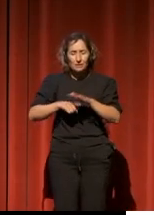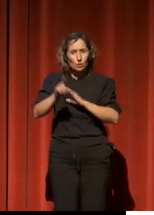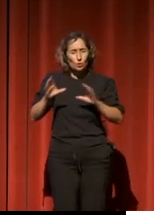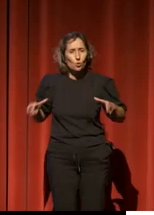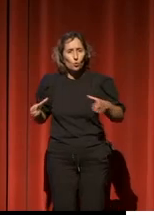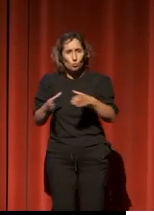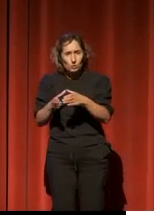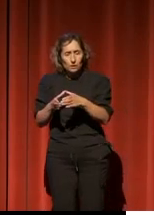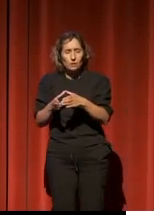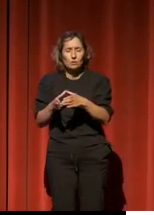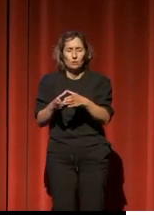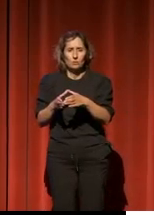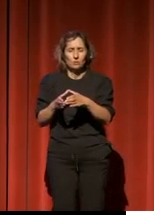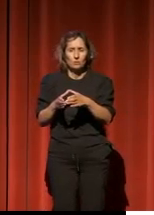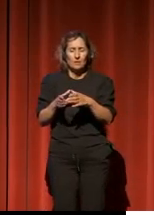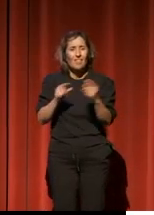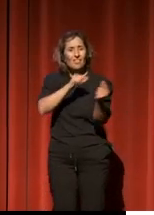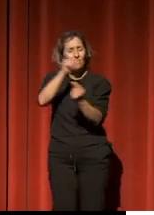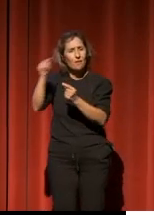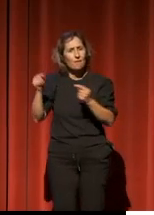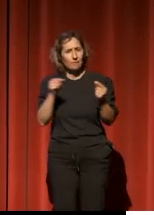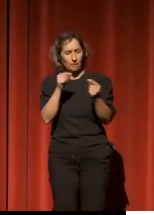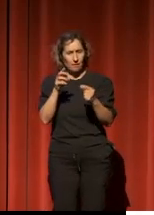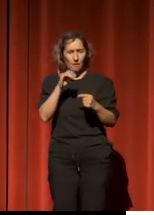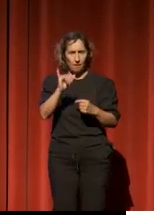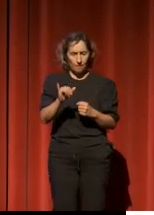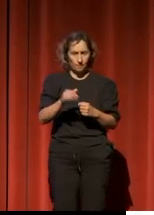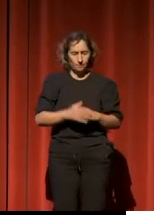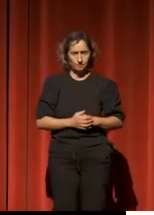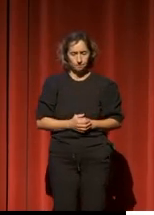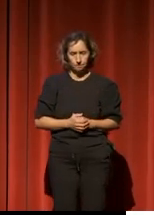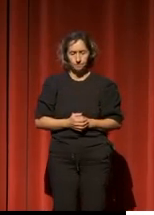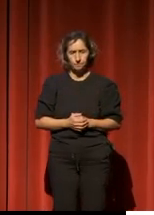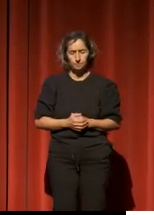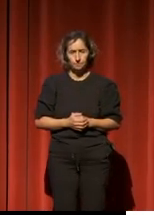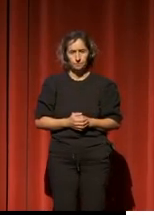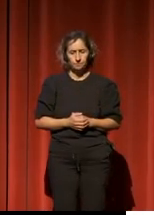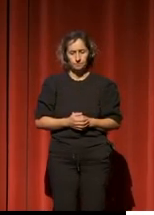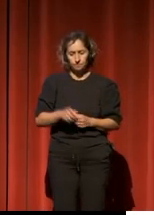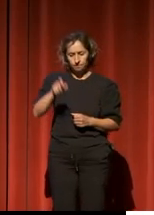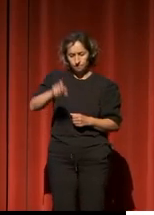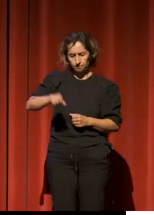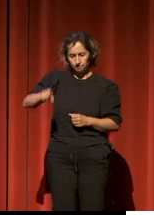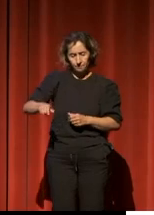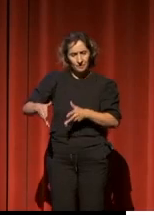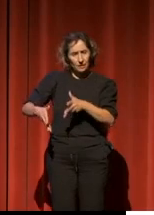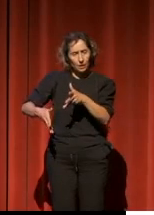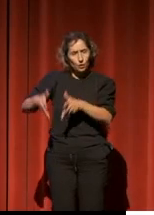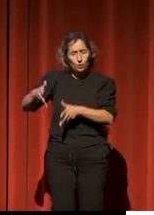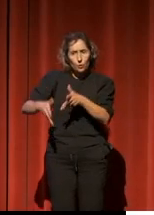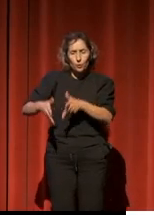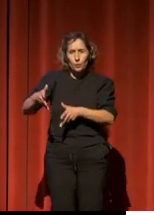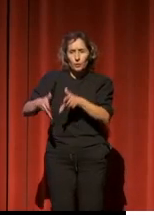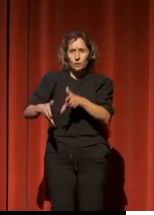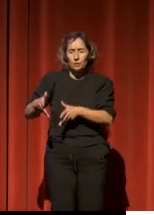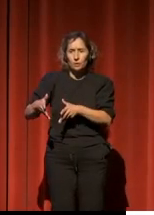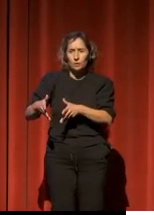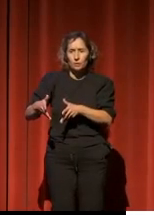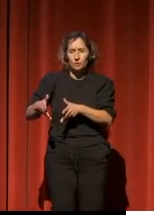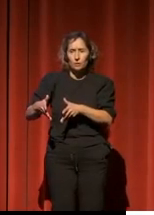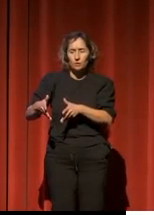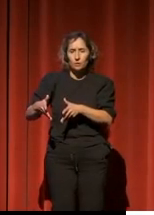eh alrededor de eh Hasta qué medida es posible que la ciudadanía eh congestione